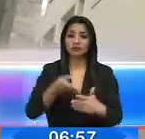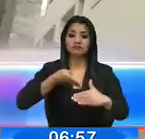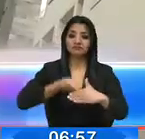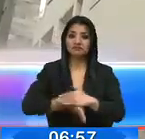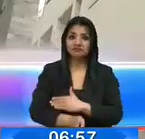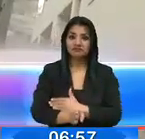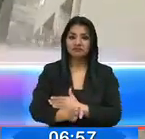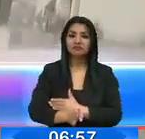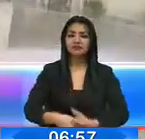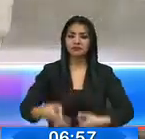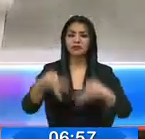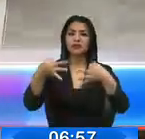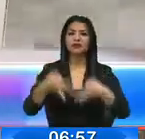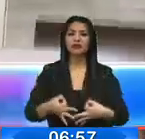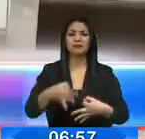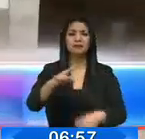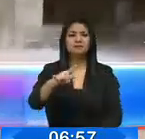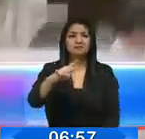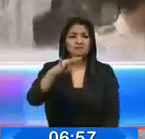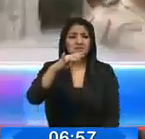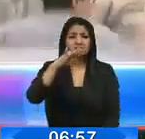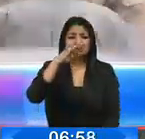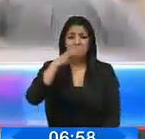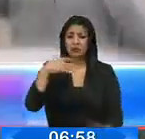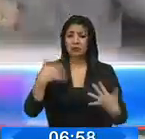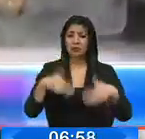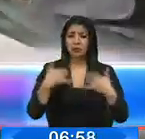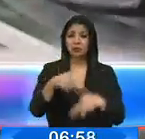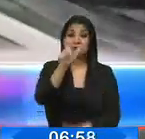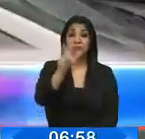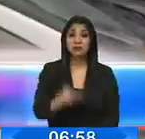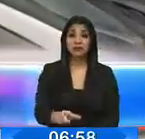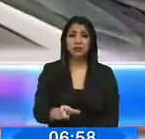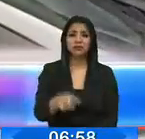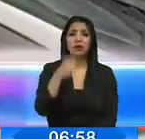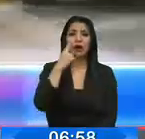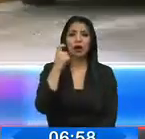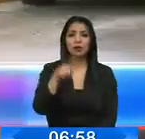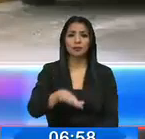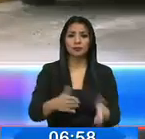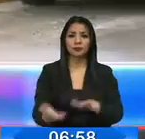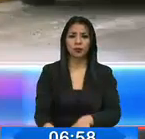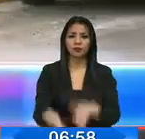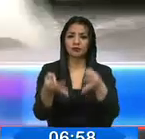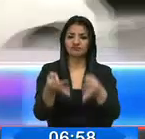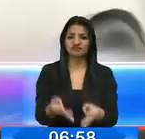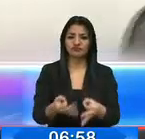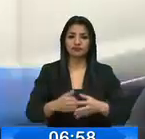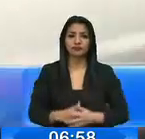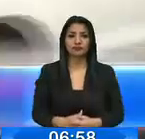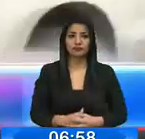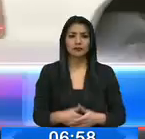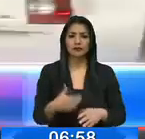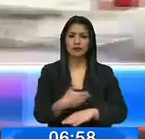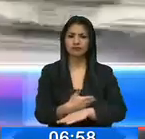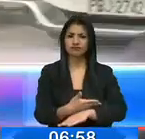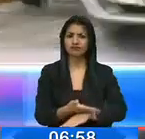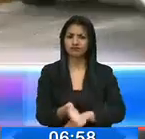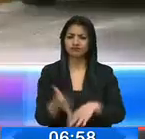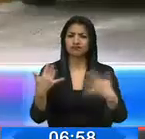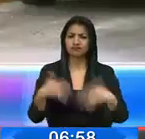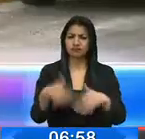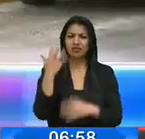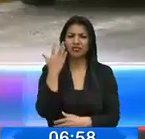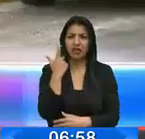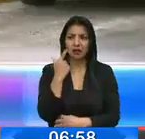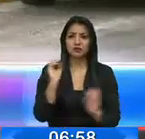que el olor nauseabundo era producido por el cuerpo de una persona de sexo masculino. Varios días, incluso hablaríamos de varias semanas